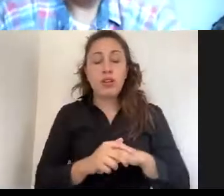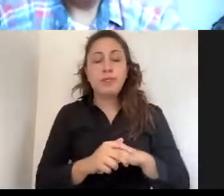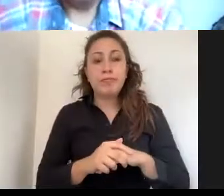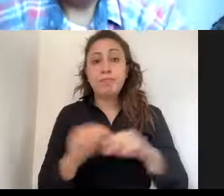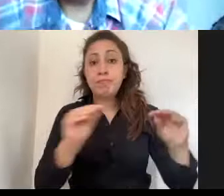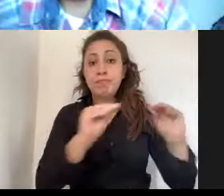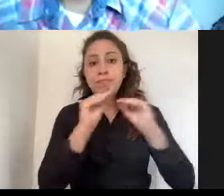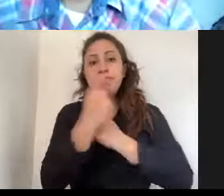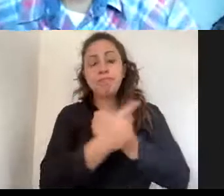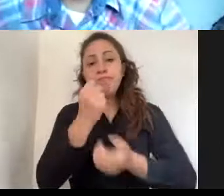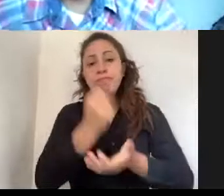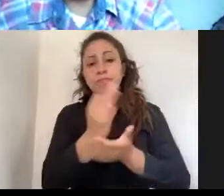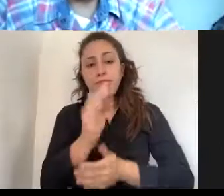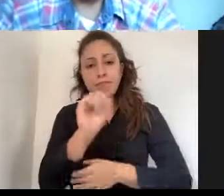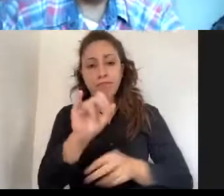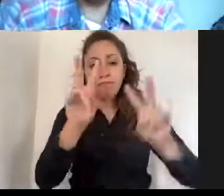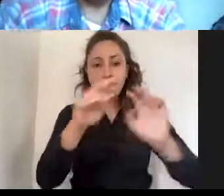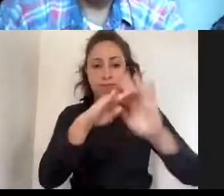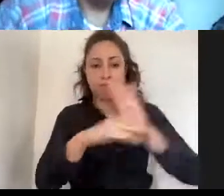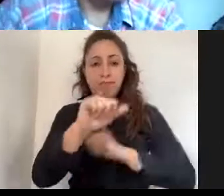diputado presidente.